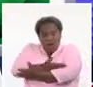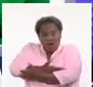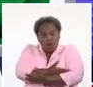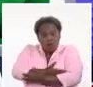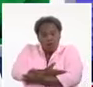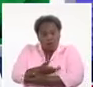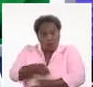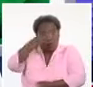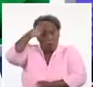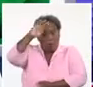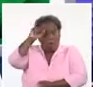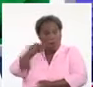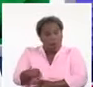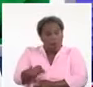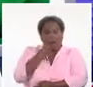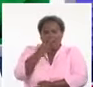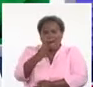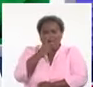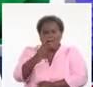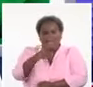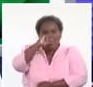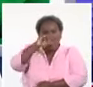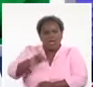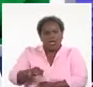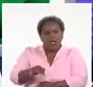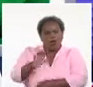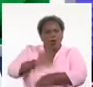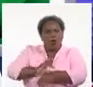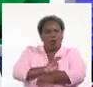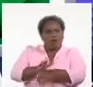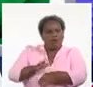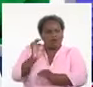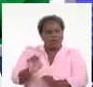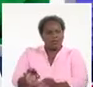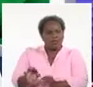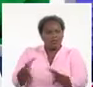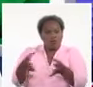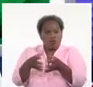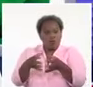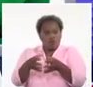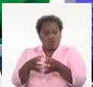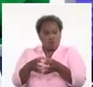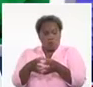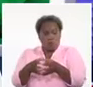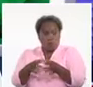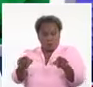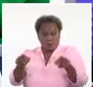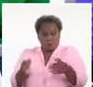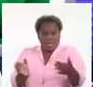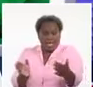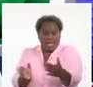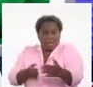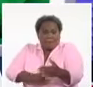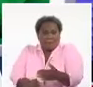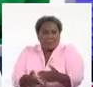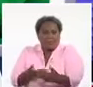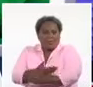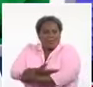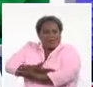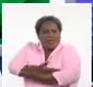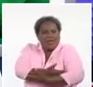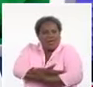que atiende pacientes pediátricos, pacientes en el grupo de neonatología, y que realmente es un